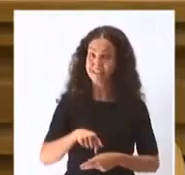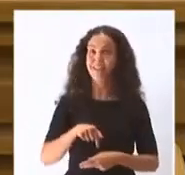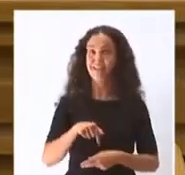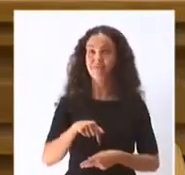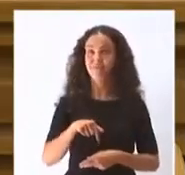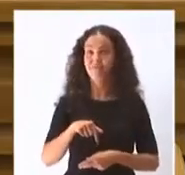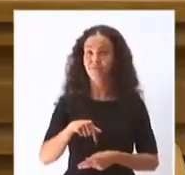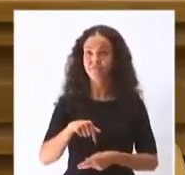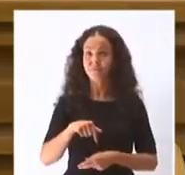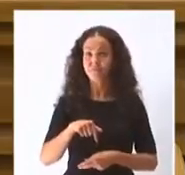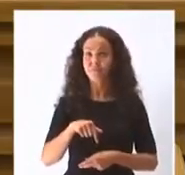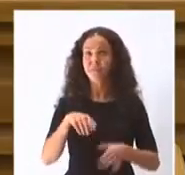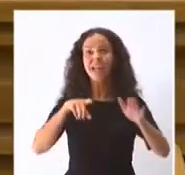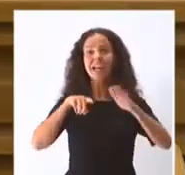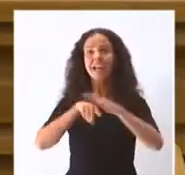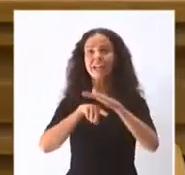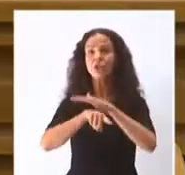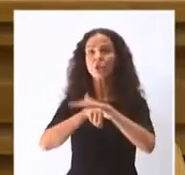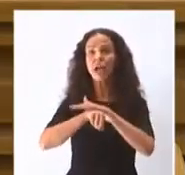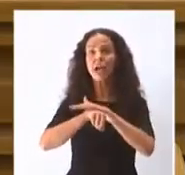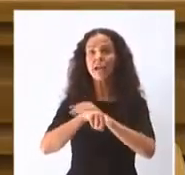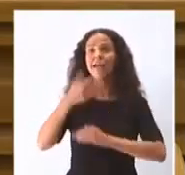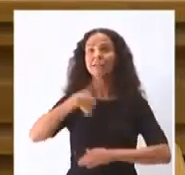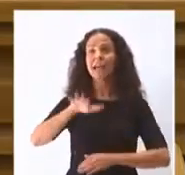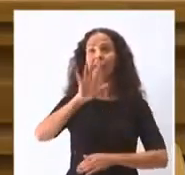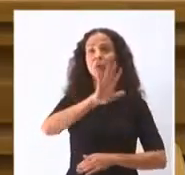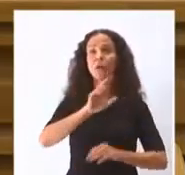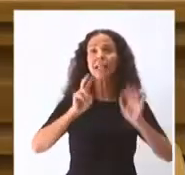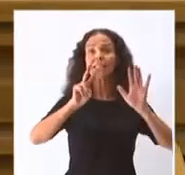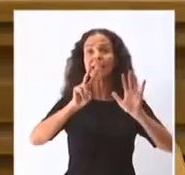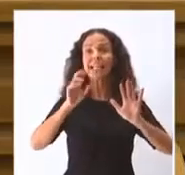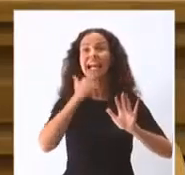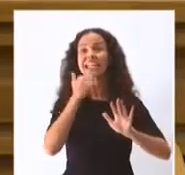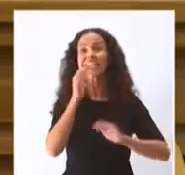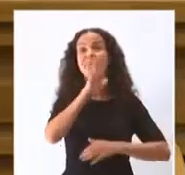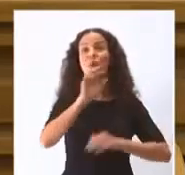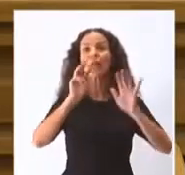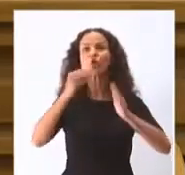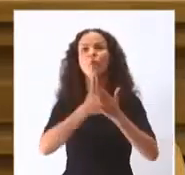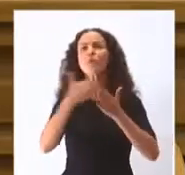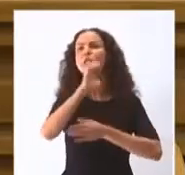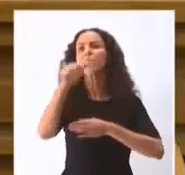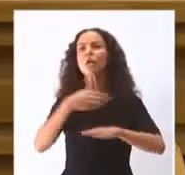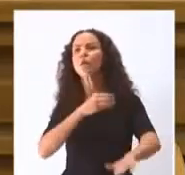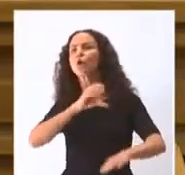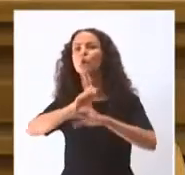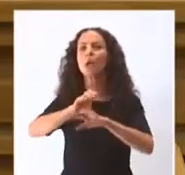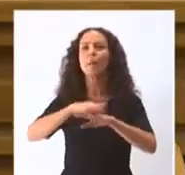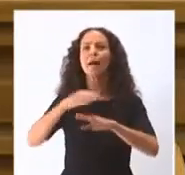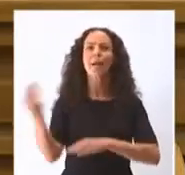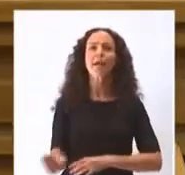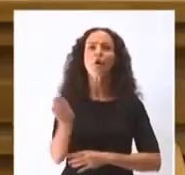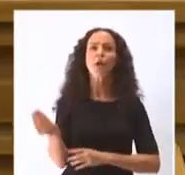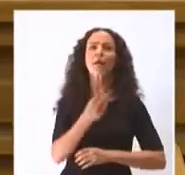a gestionar ya vamos a aplicar 57 casi 58 millones para mejorar la